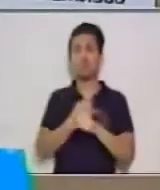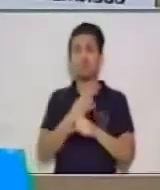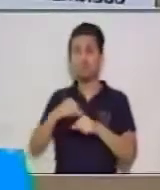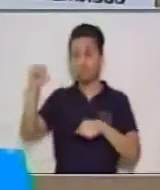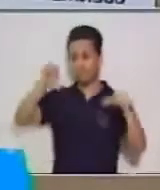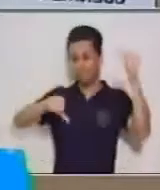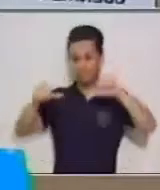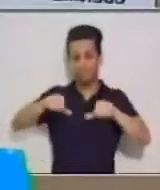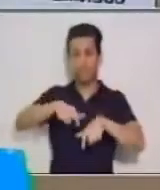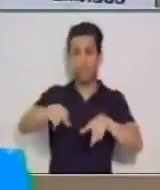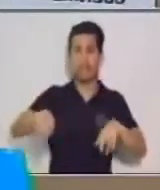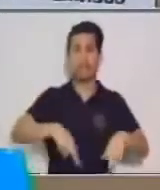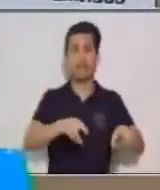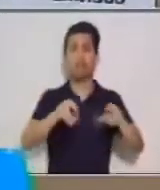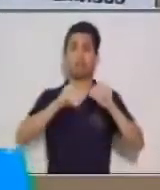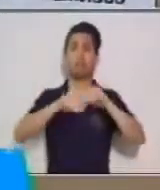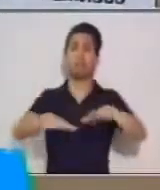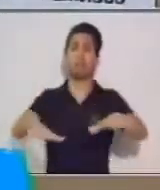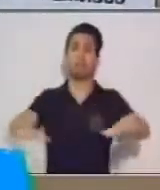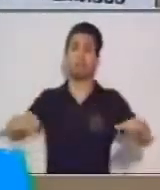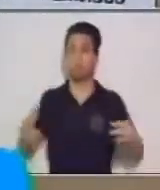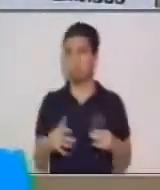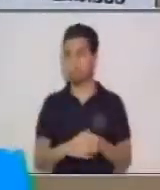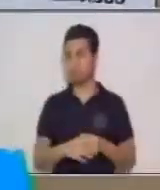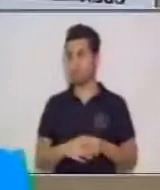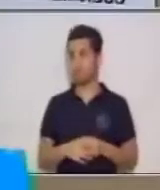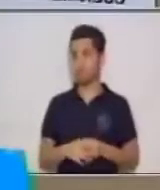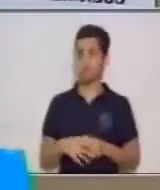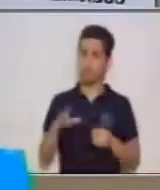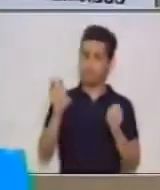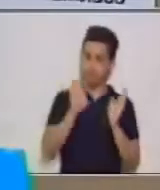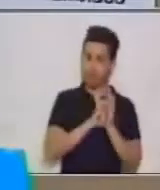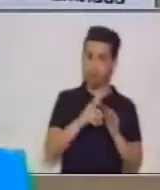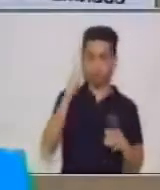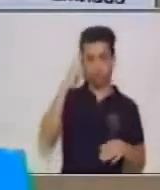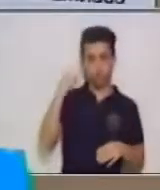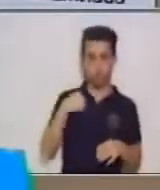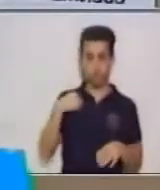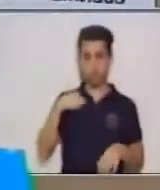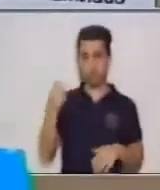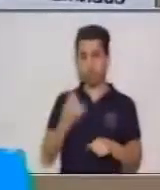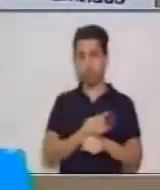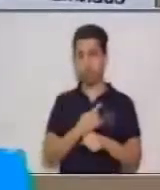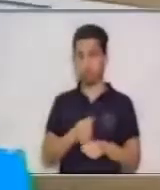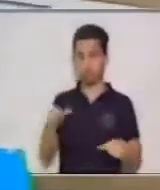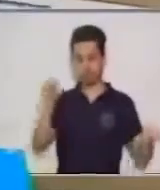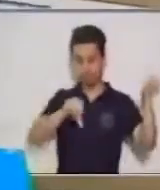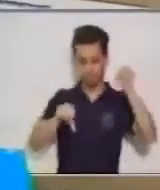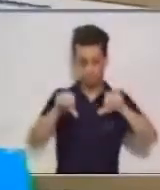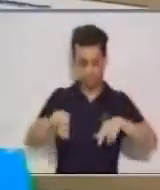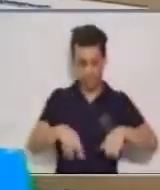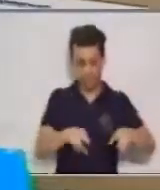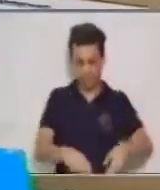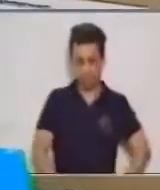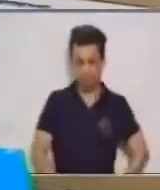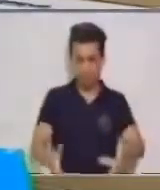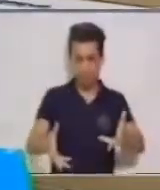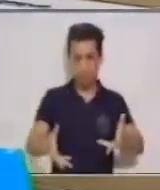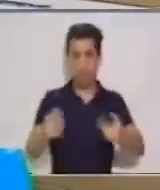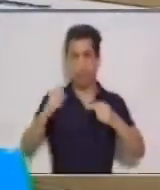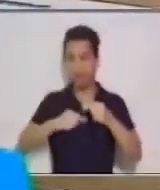vamos a pensar, si yo utilizo químicos y los lanzo a los ríos, ¿qué consecuencias puedo tener? ¿O cuáles son las